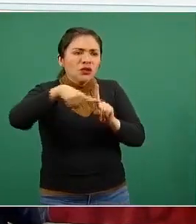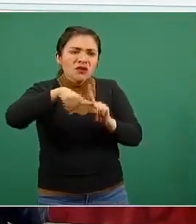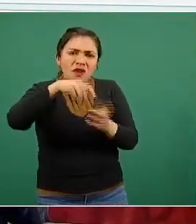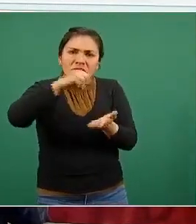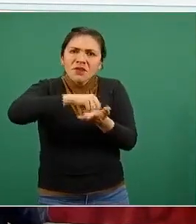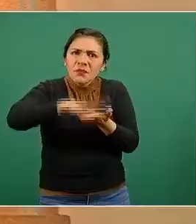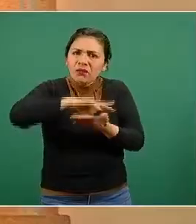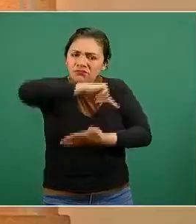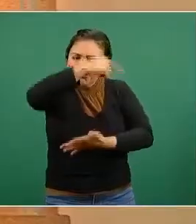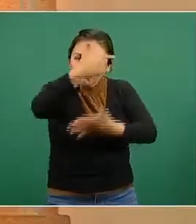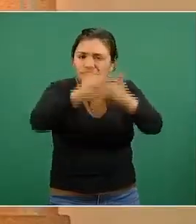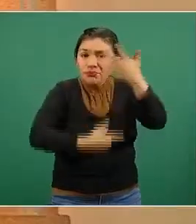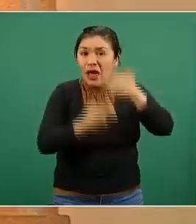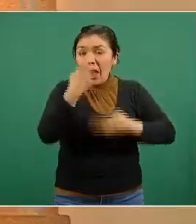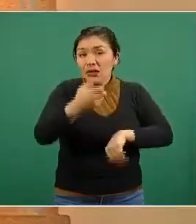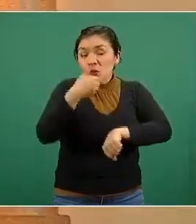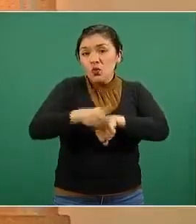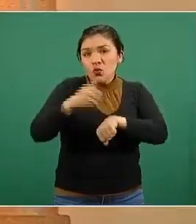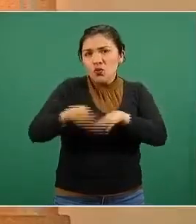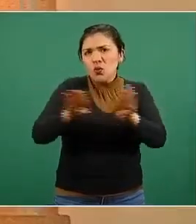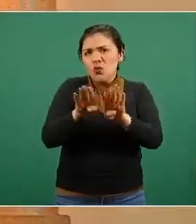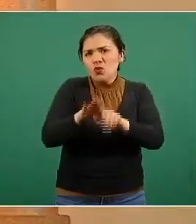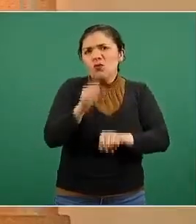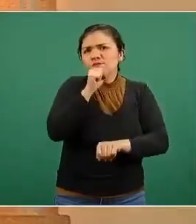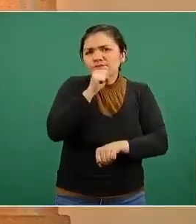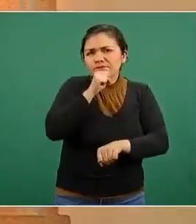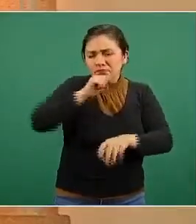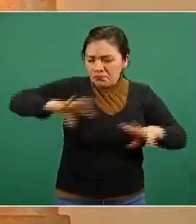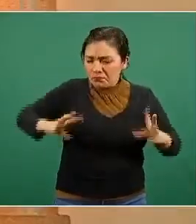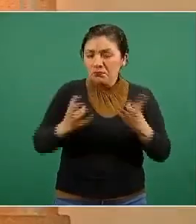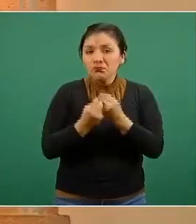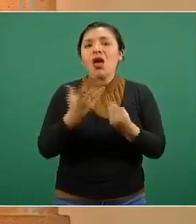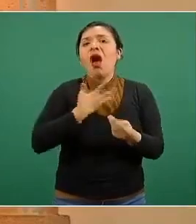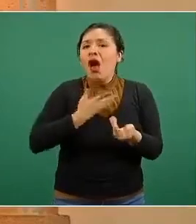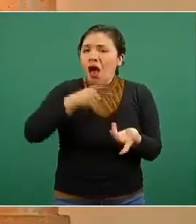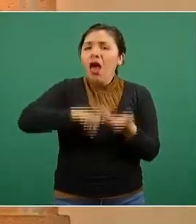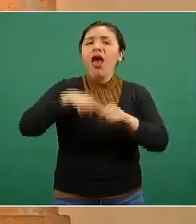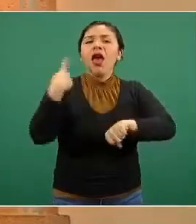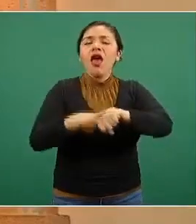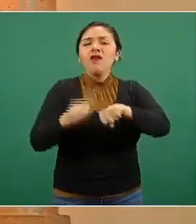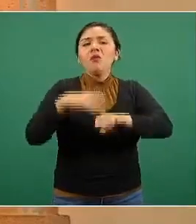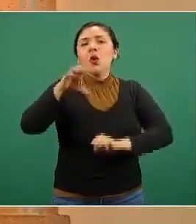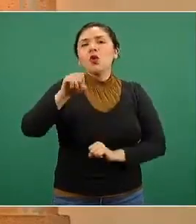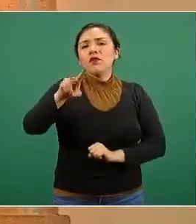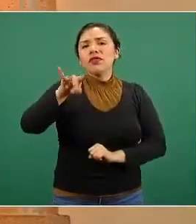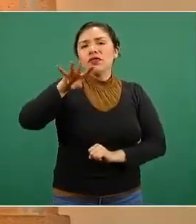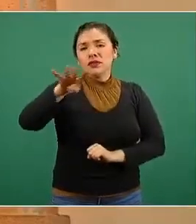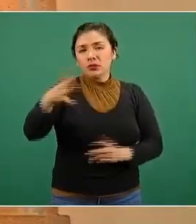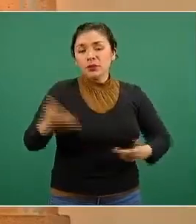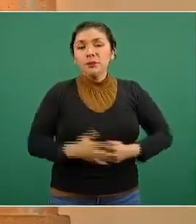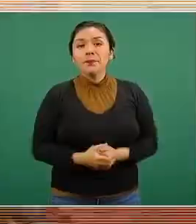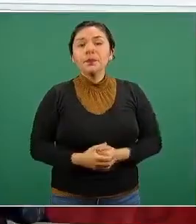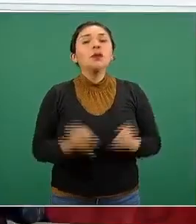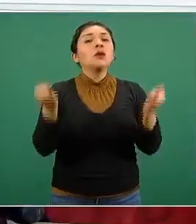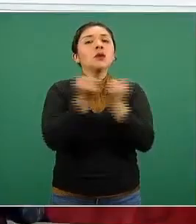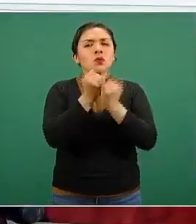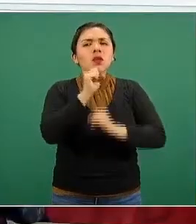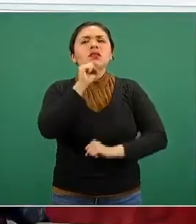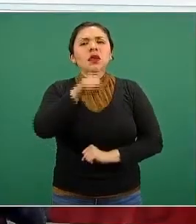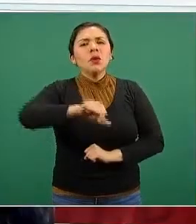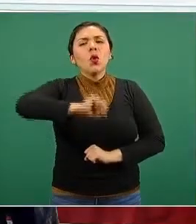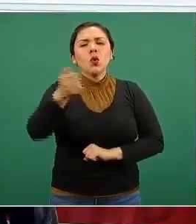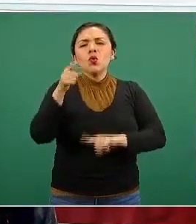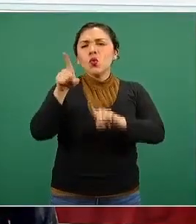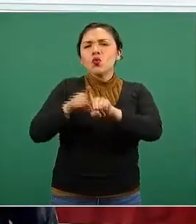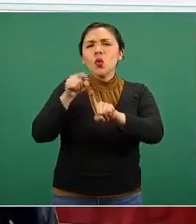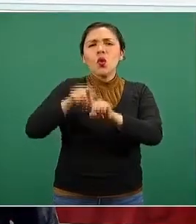en base a estos números estimando que tengan la enfermedad de COVID-19. COVID-19. Así también tenemos nuestra curva de